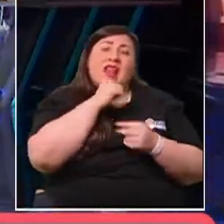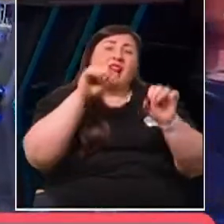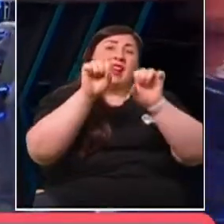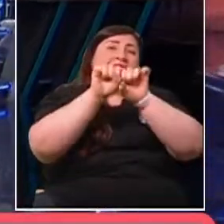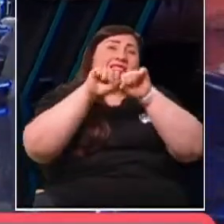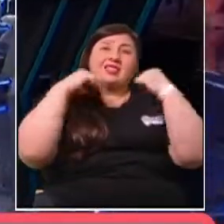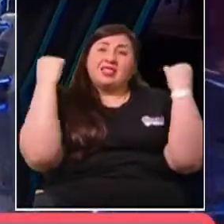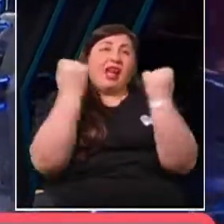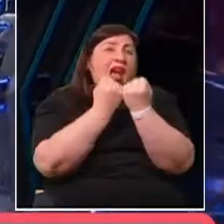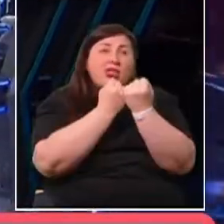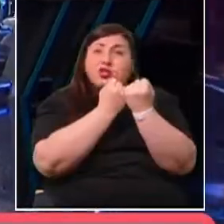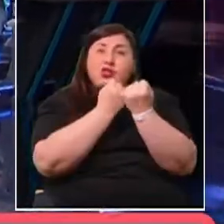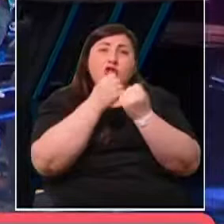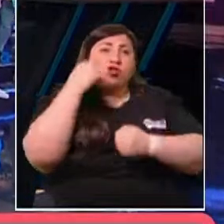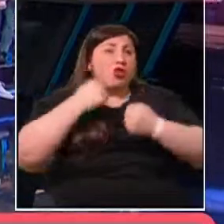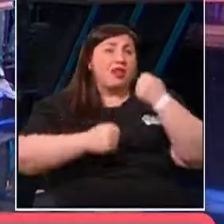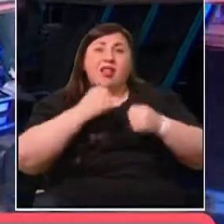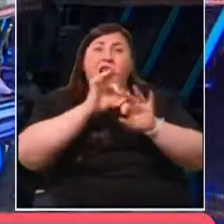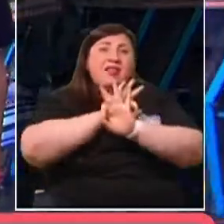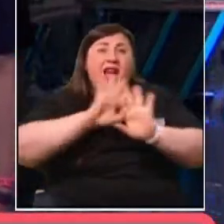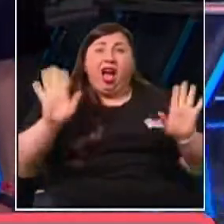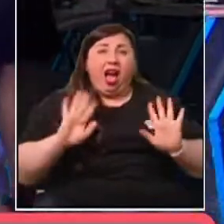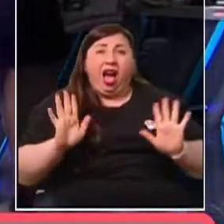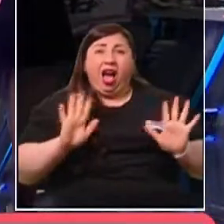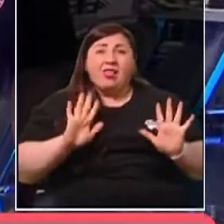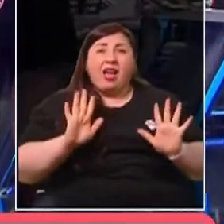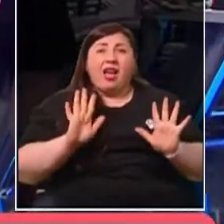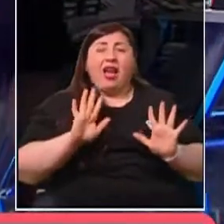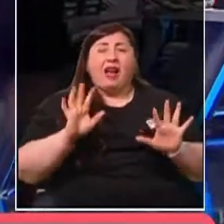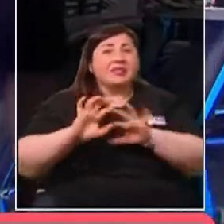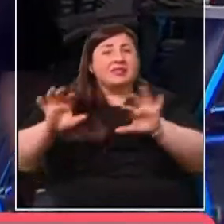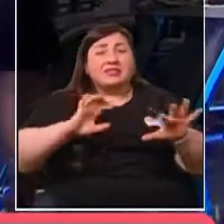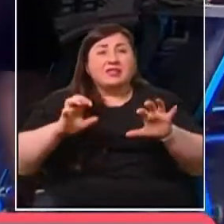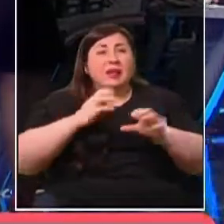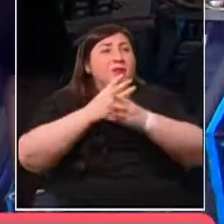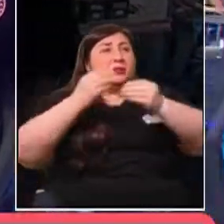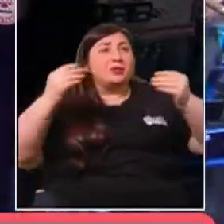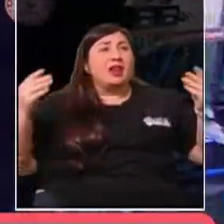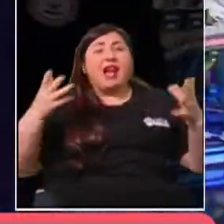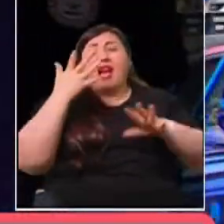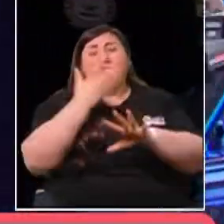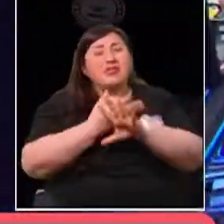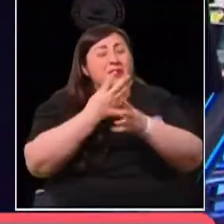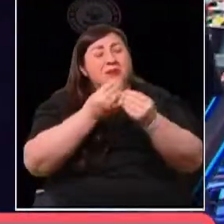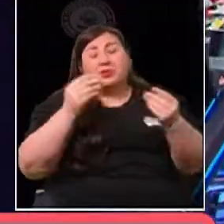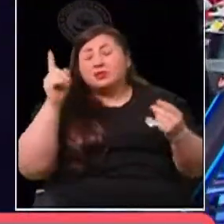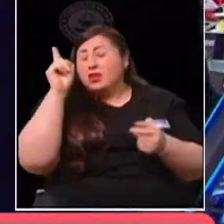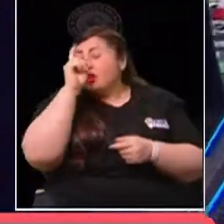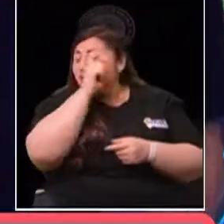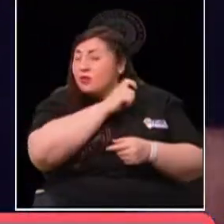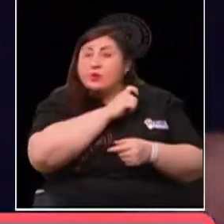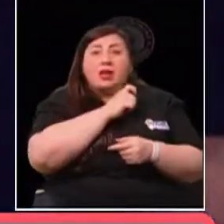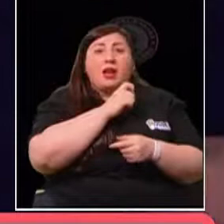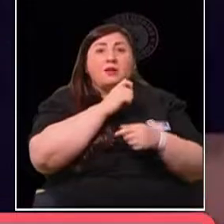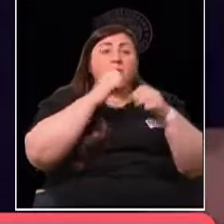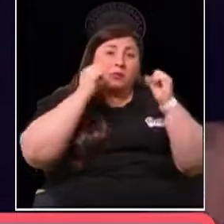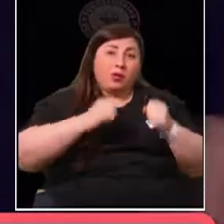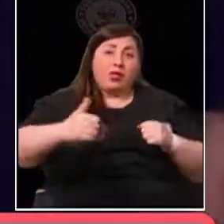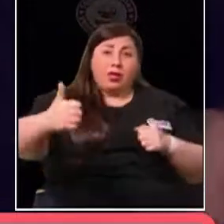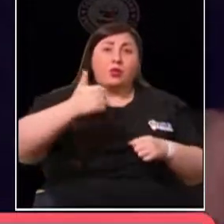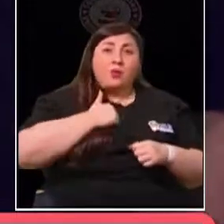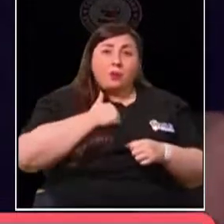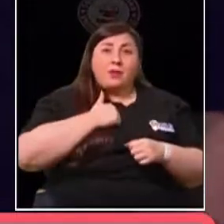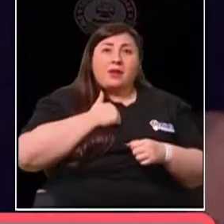no teníamos ninguno de los eventos masivos. Teníamos tantas dificultades para poder cumplir con